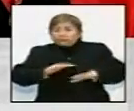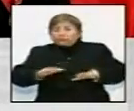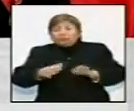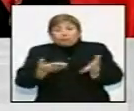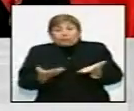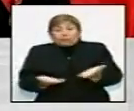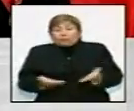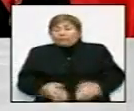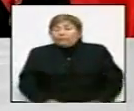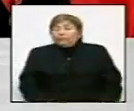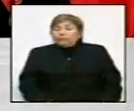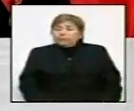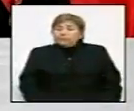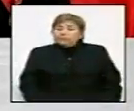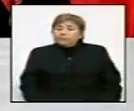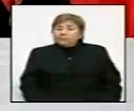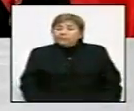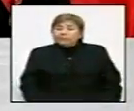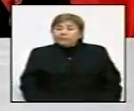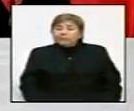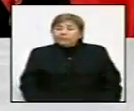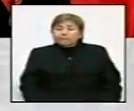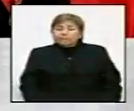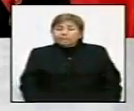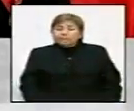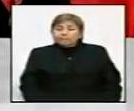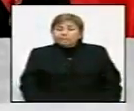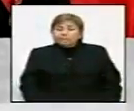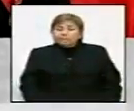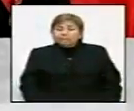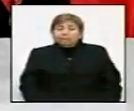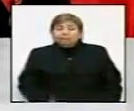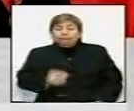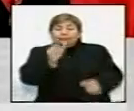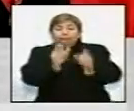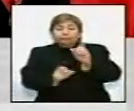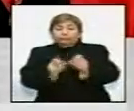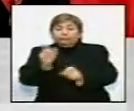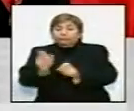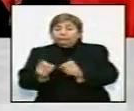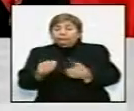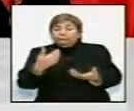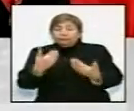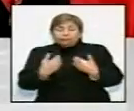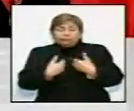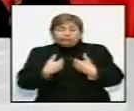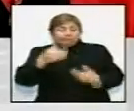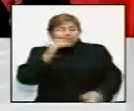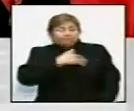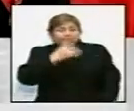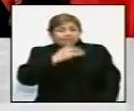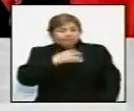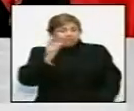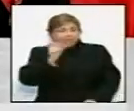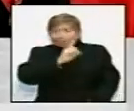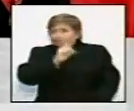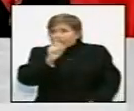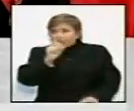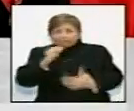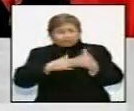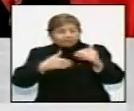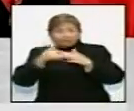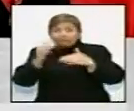índole. La gente debería tener conciencia de que no se puede